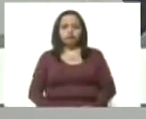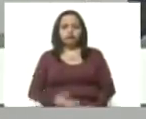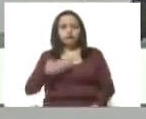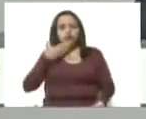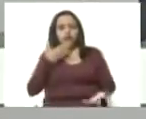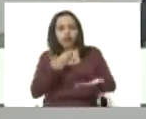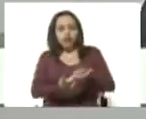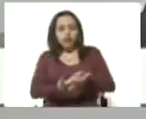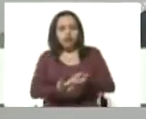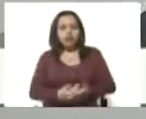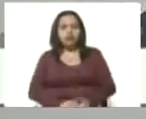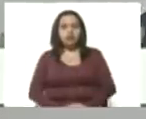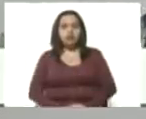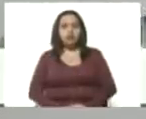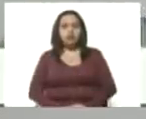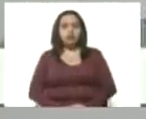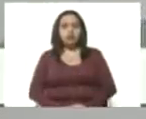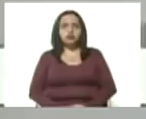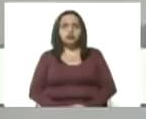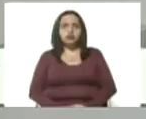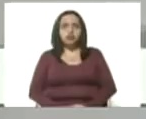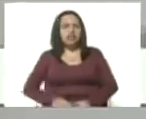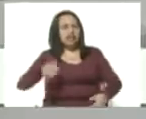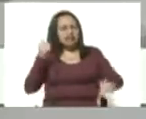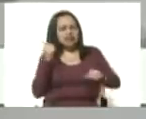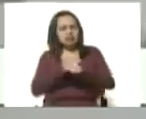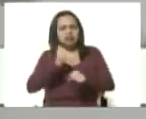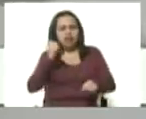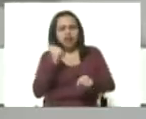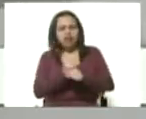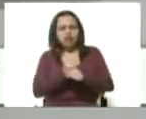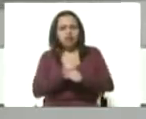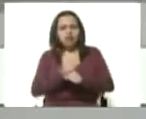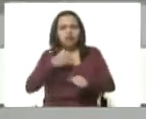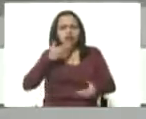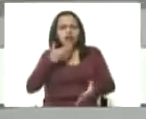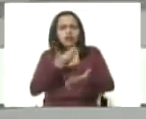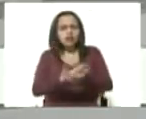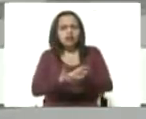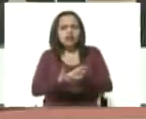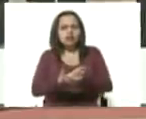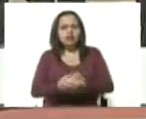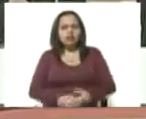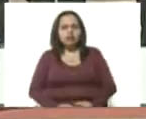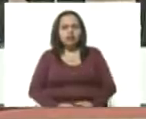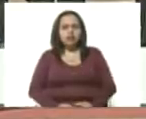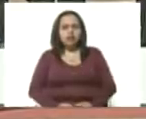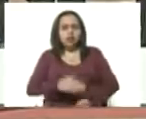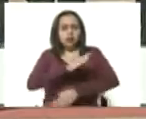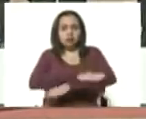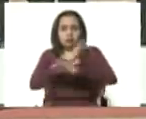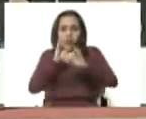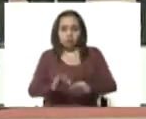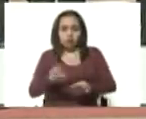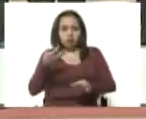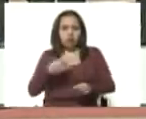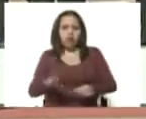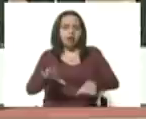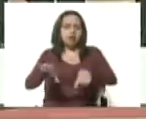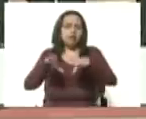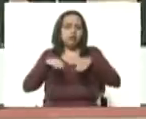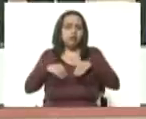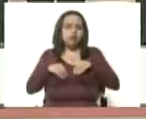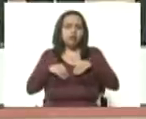gracias al empeño, gracias a la actitud que han asumido